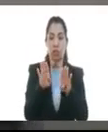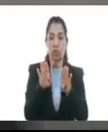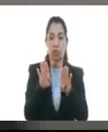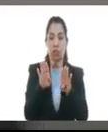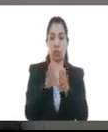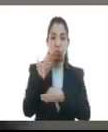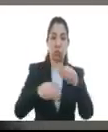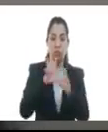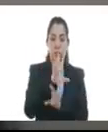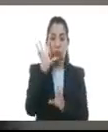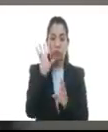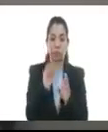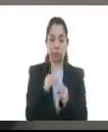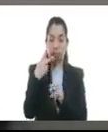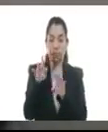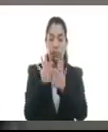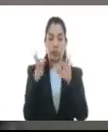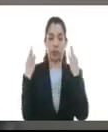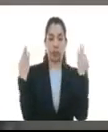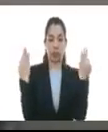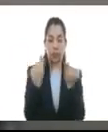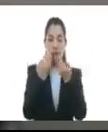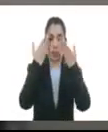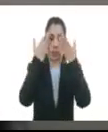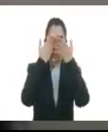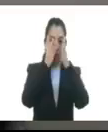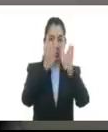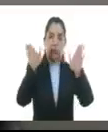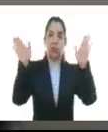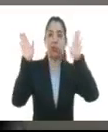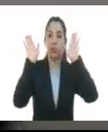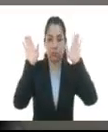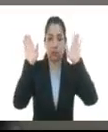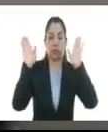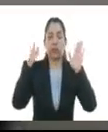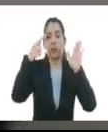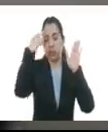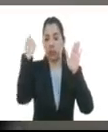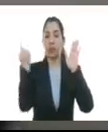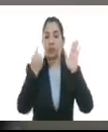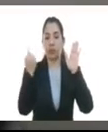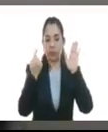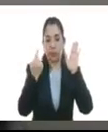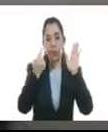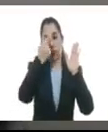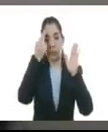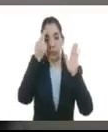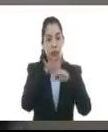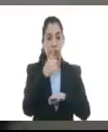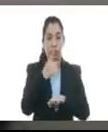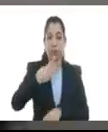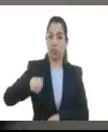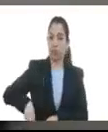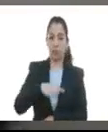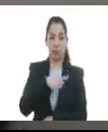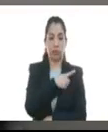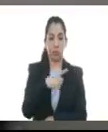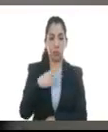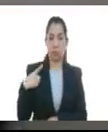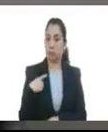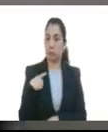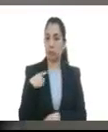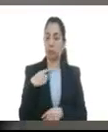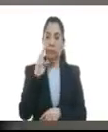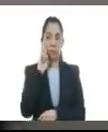eso? Como un poco como lo dije, en mi punto de vista, creo que se tiene que estar en todos lados, o sea, se tiene que hablar